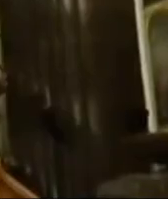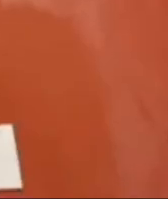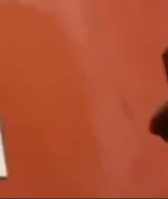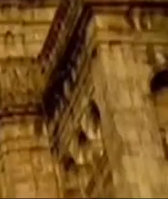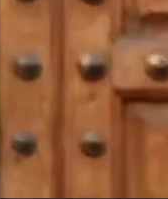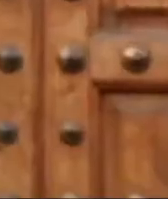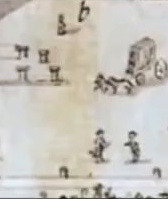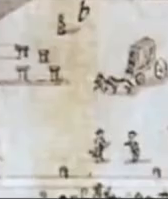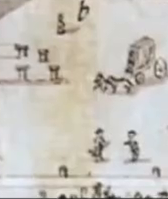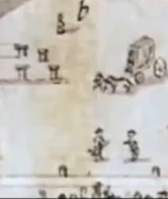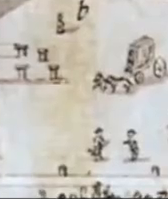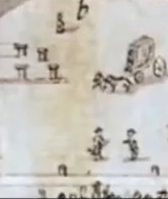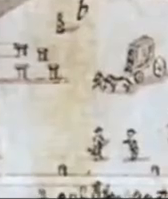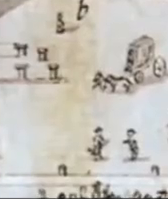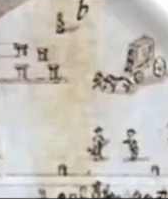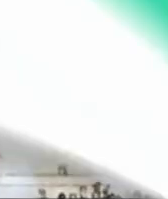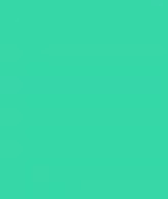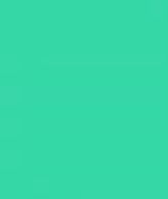México antiguo.